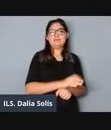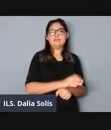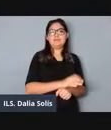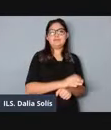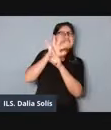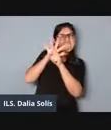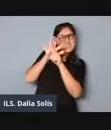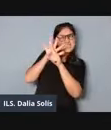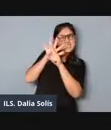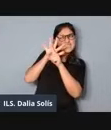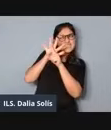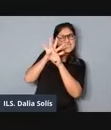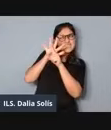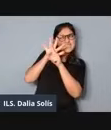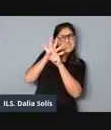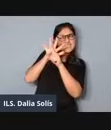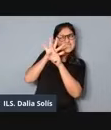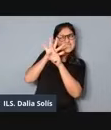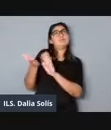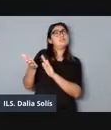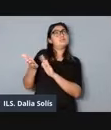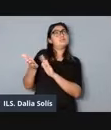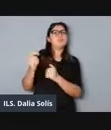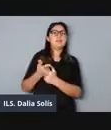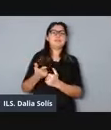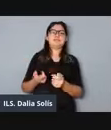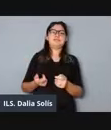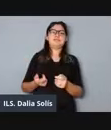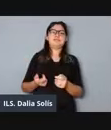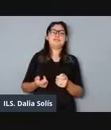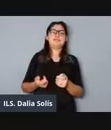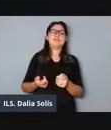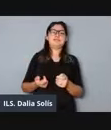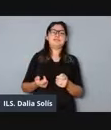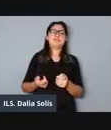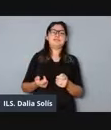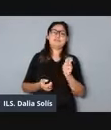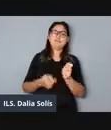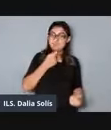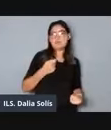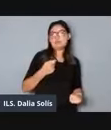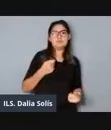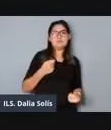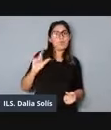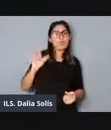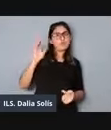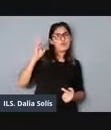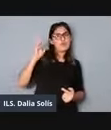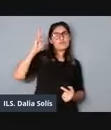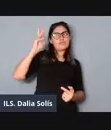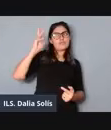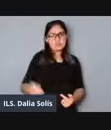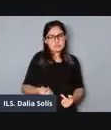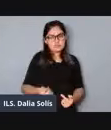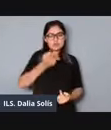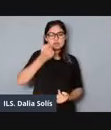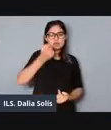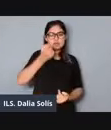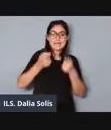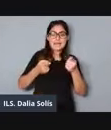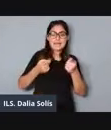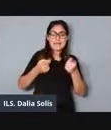no, no, déjate de eso. Cuando ella y él tengan que tomar decisiones en su vida adulta, van a estar motivadas por